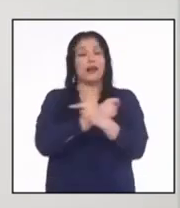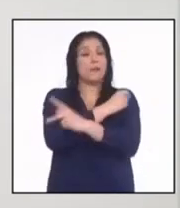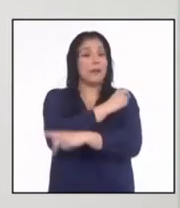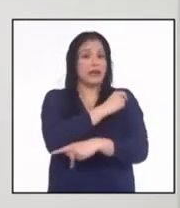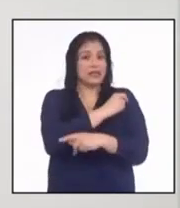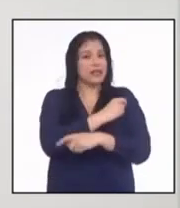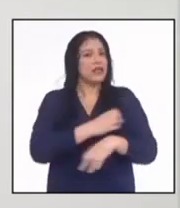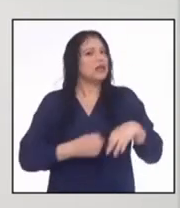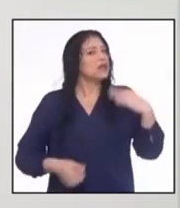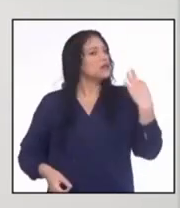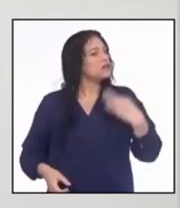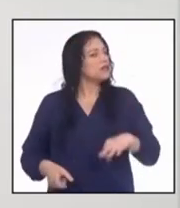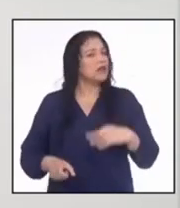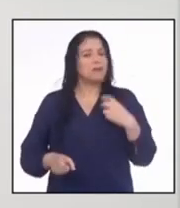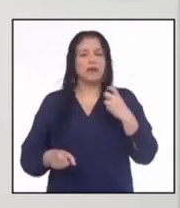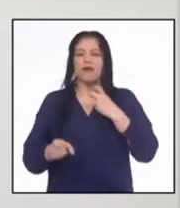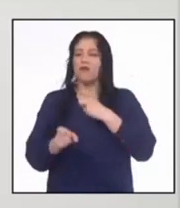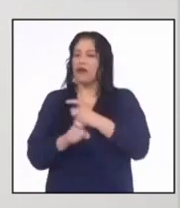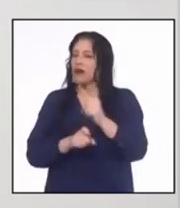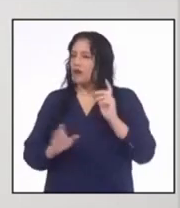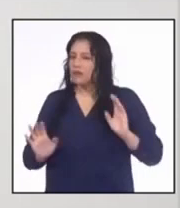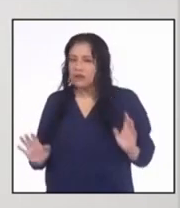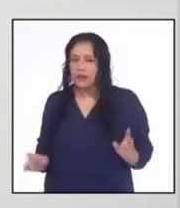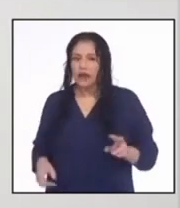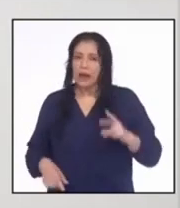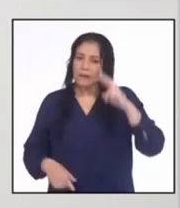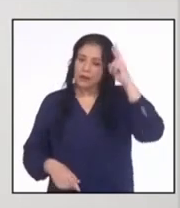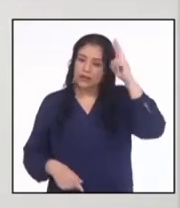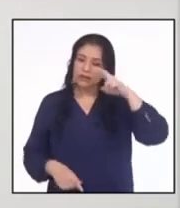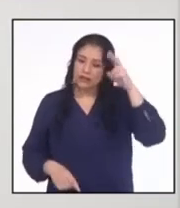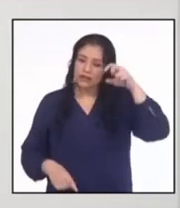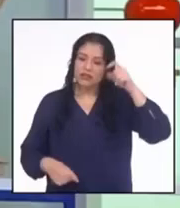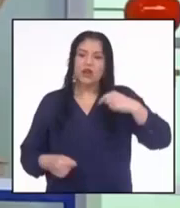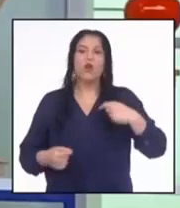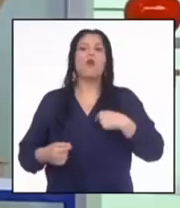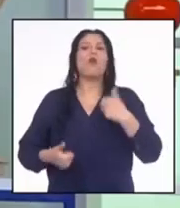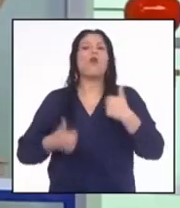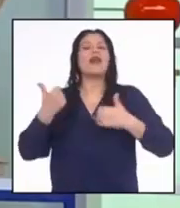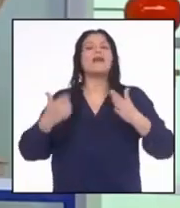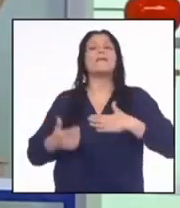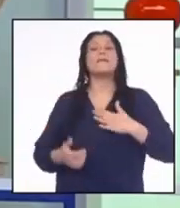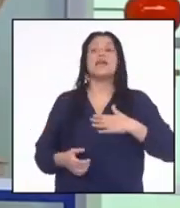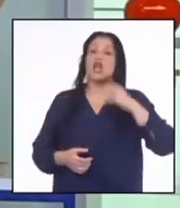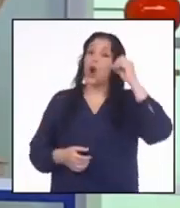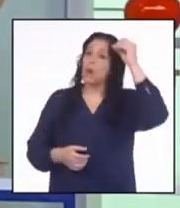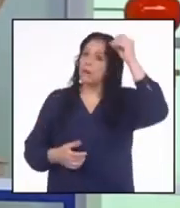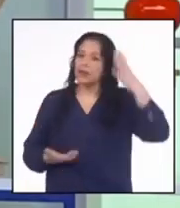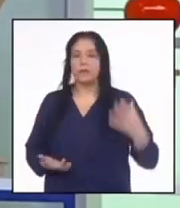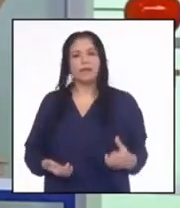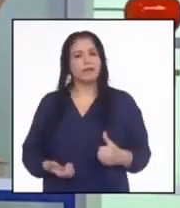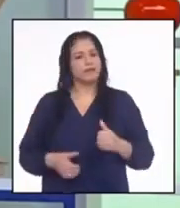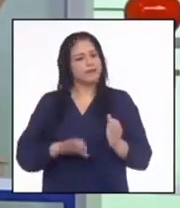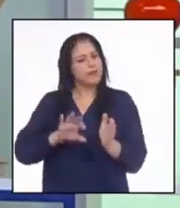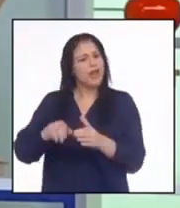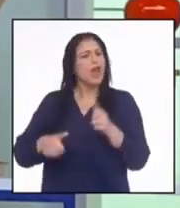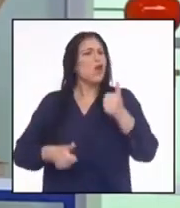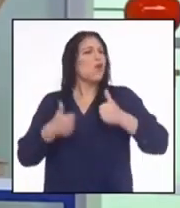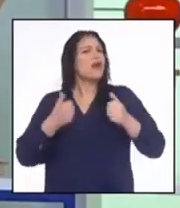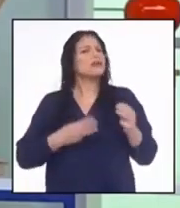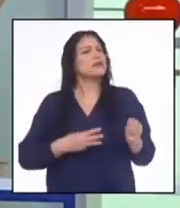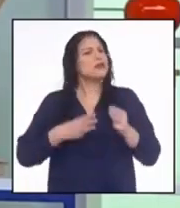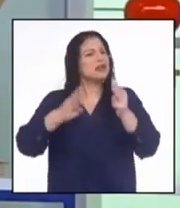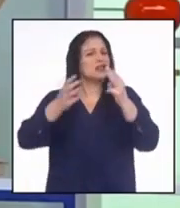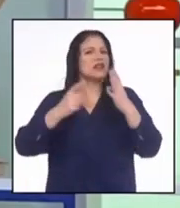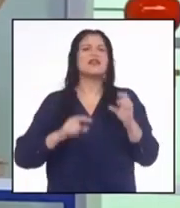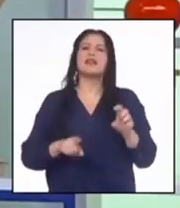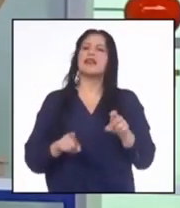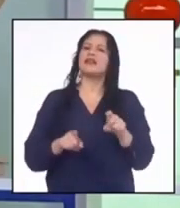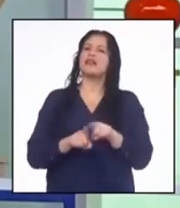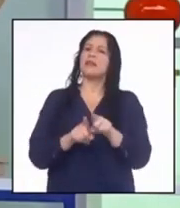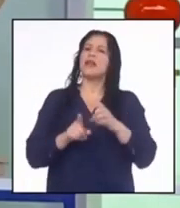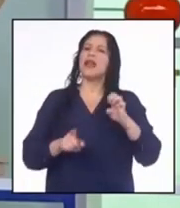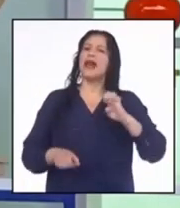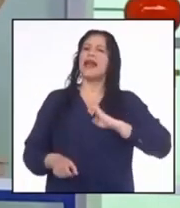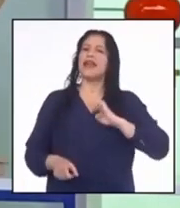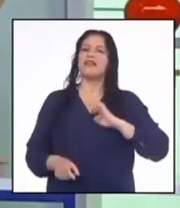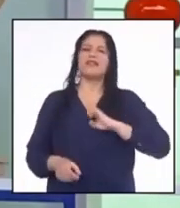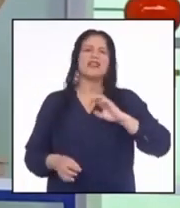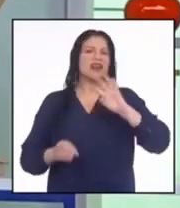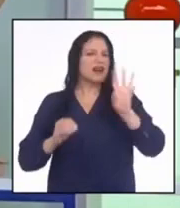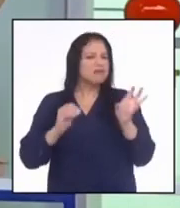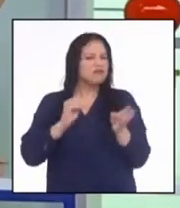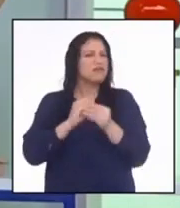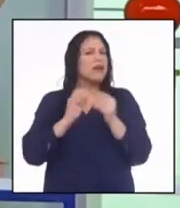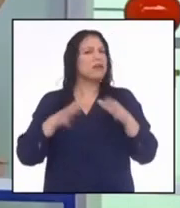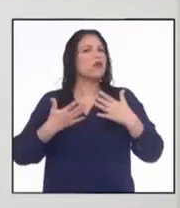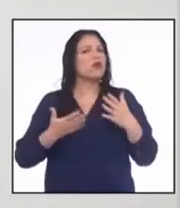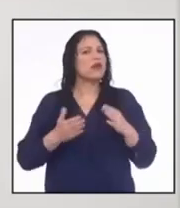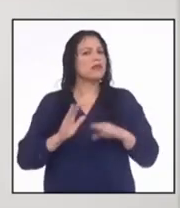nos afectarán. Por eso exigen una toma de posición. ¿Qué otras formas existen además de la dimensión ética para argumentar las